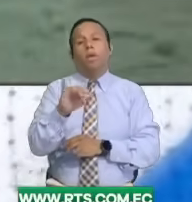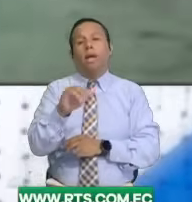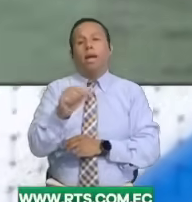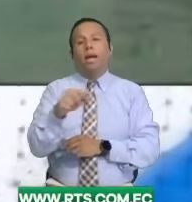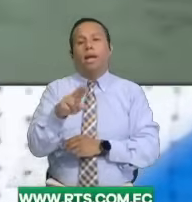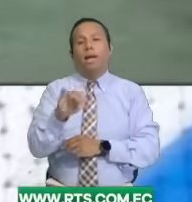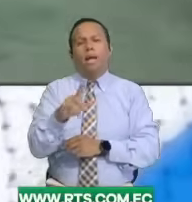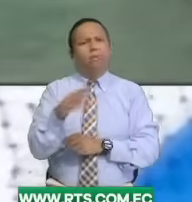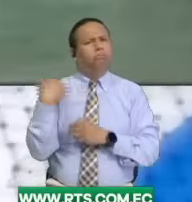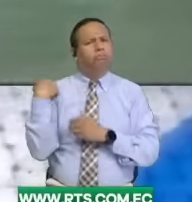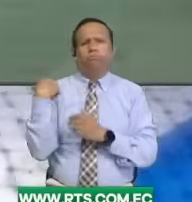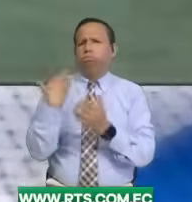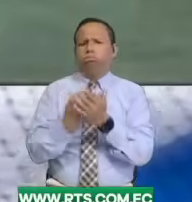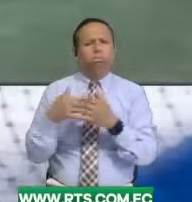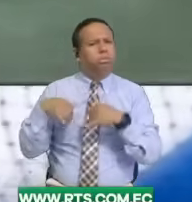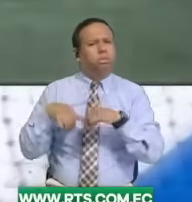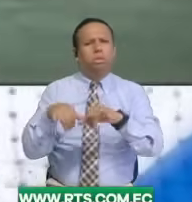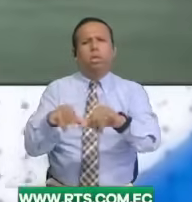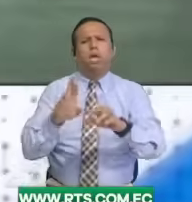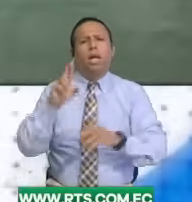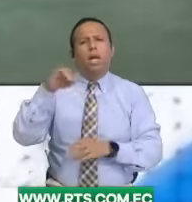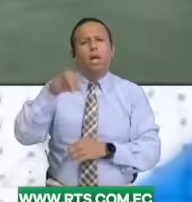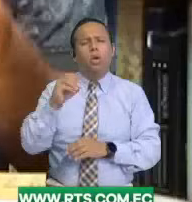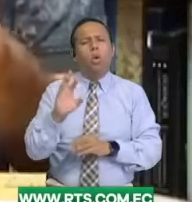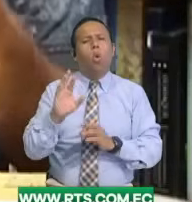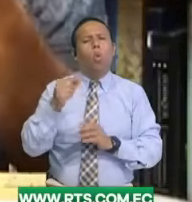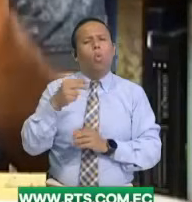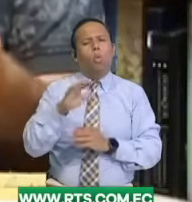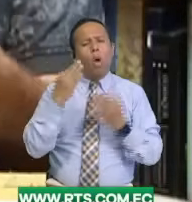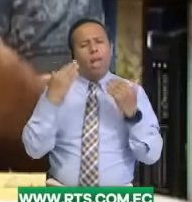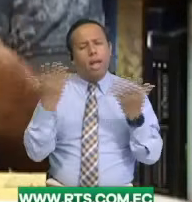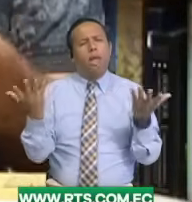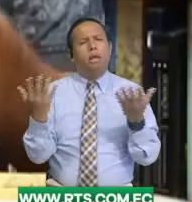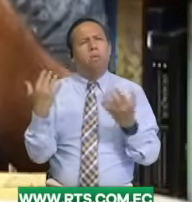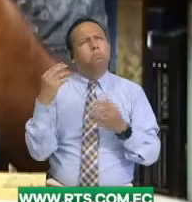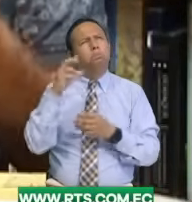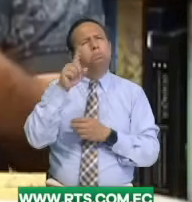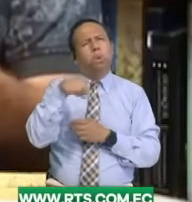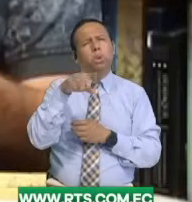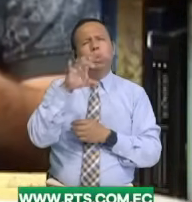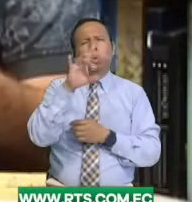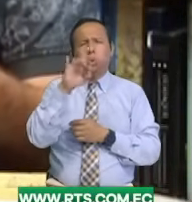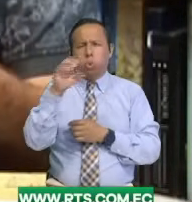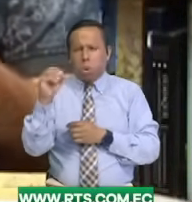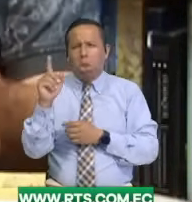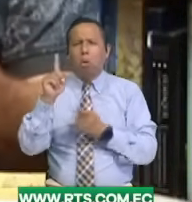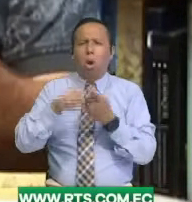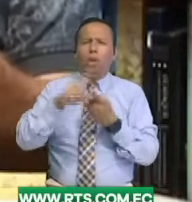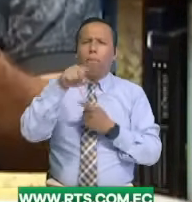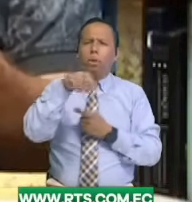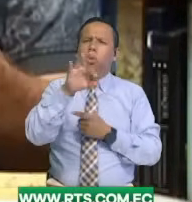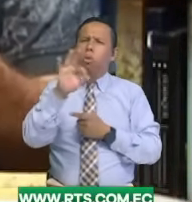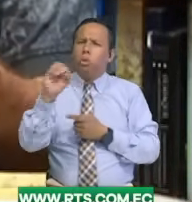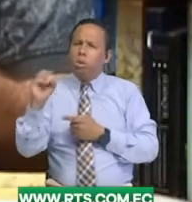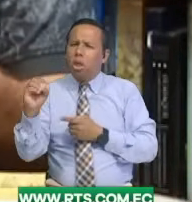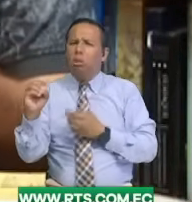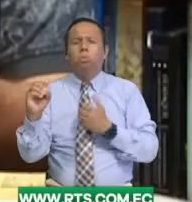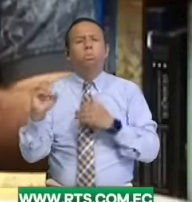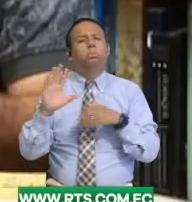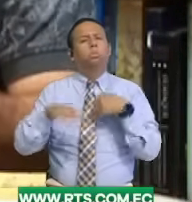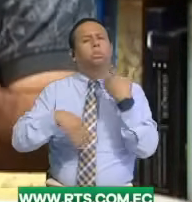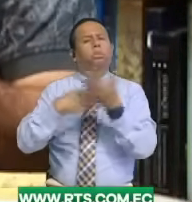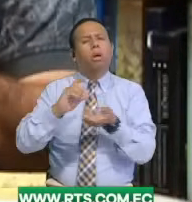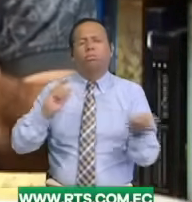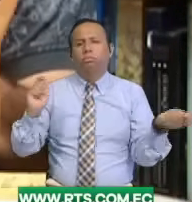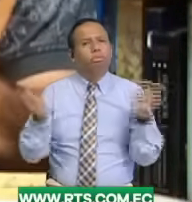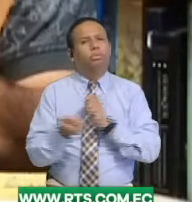continúa mencionando siempre el río de Guayaquil durante el siglo XVII, XVIII, hasta el XIX, en donde de la noche a la mañana